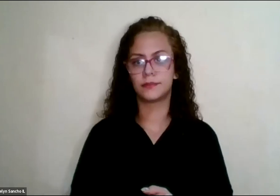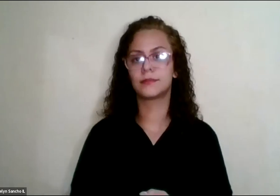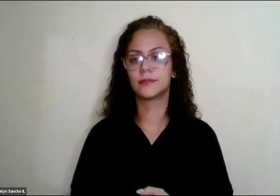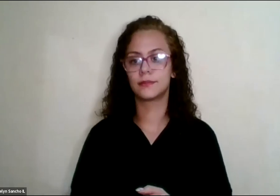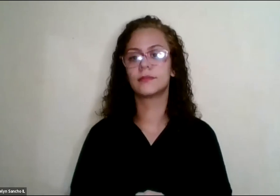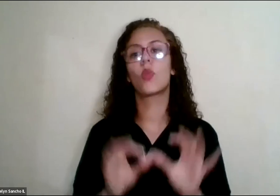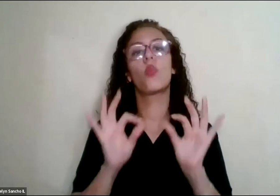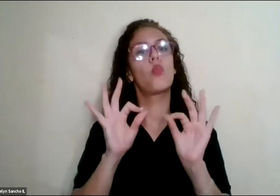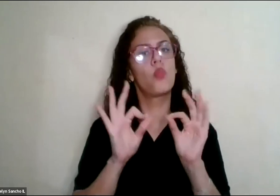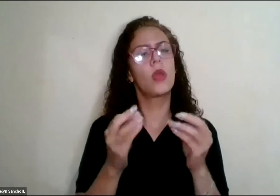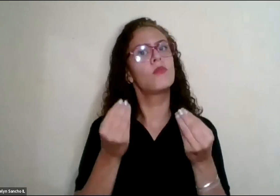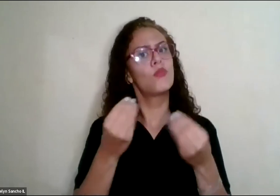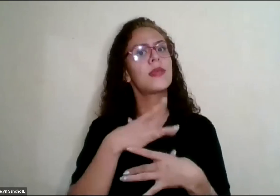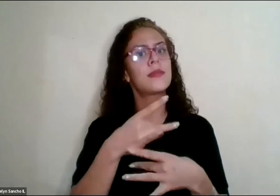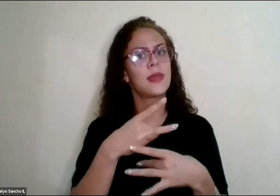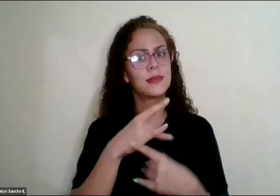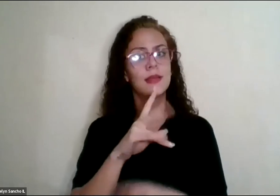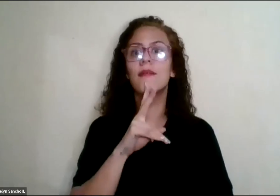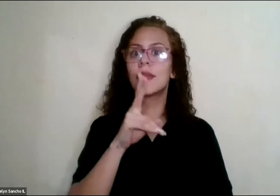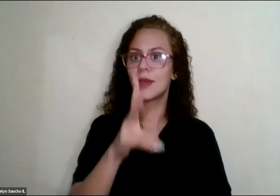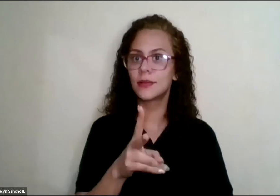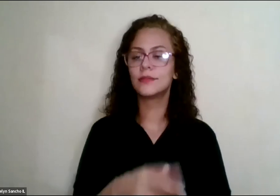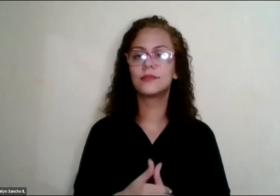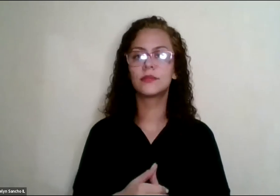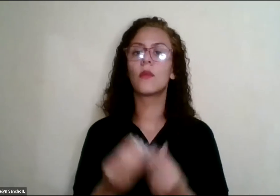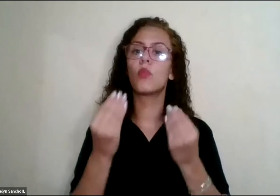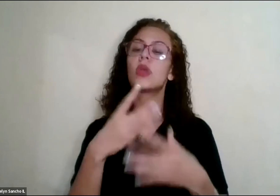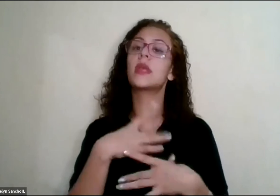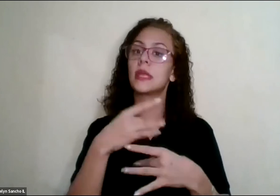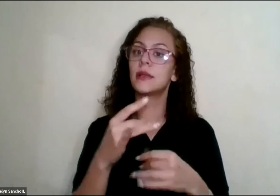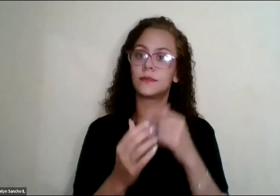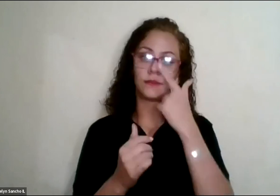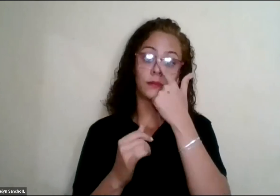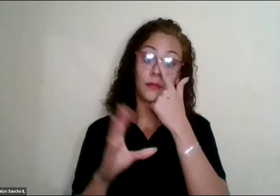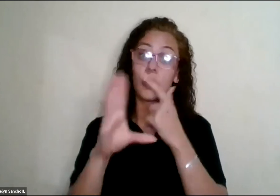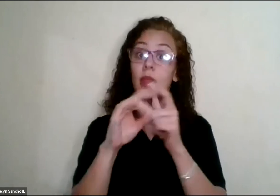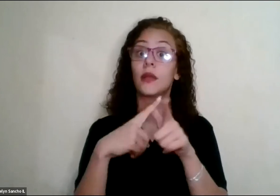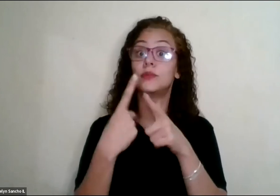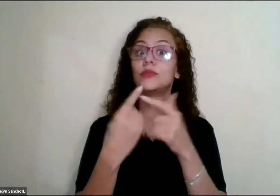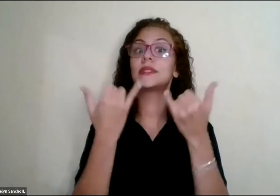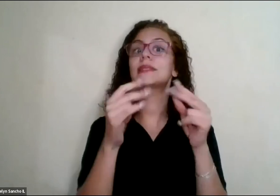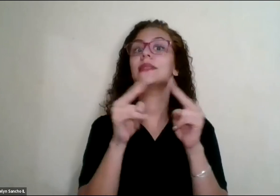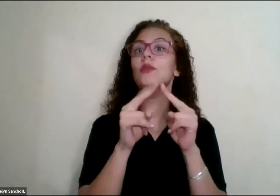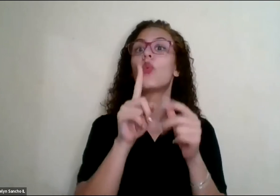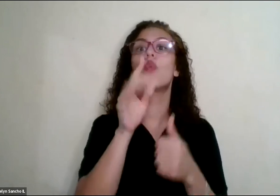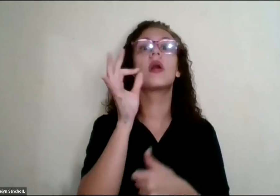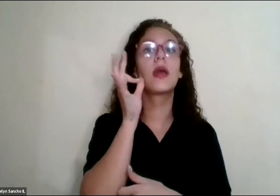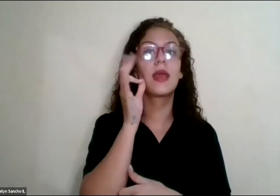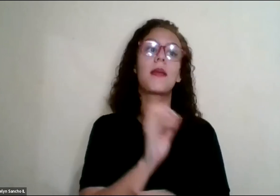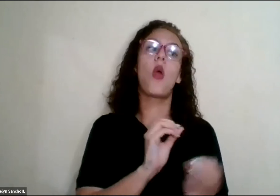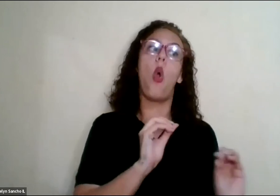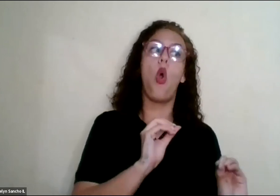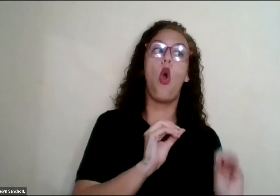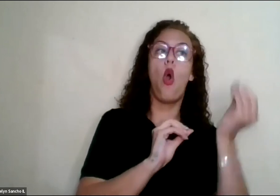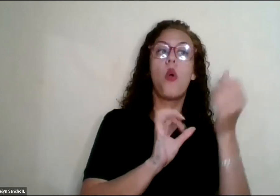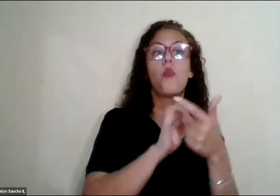Buenísimo, qué interesante, ¿verdad? Muy interesante. Y entonces ya conocimos una chica bien joven y